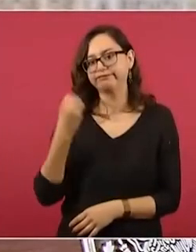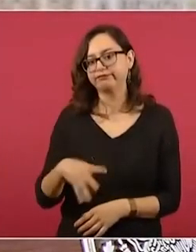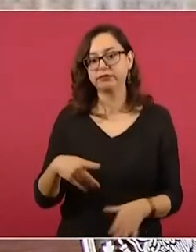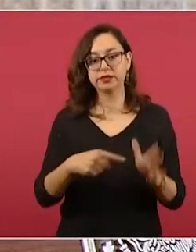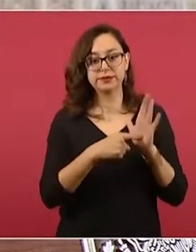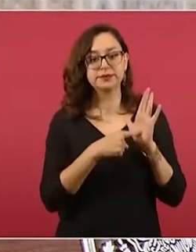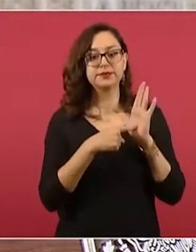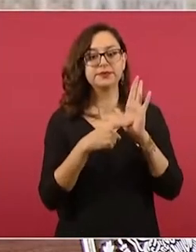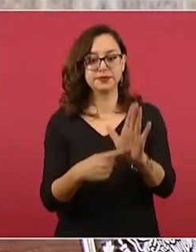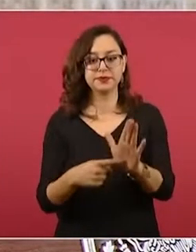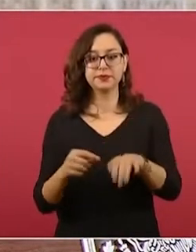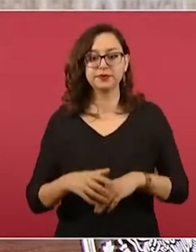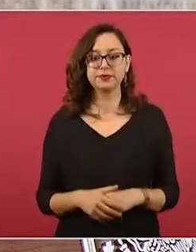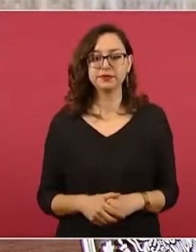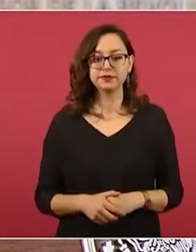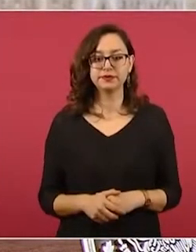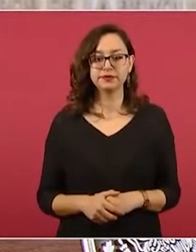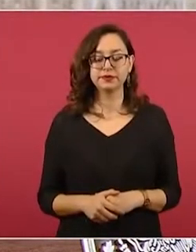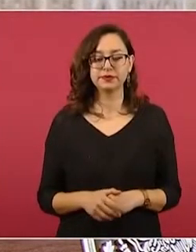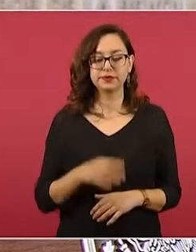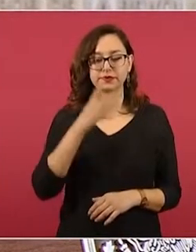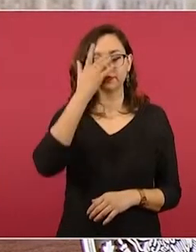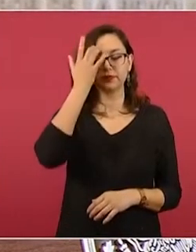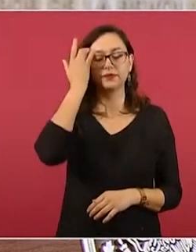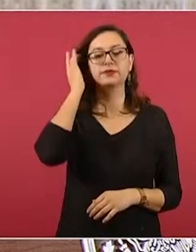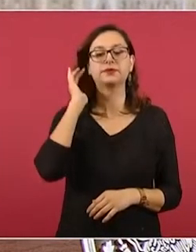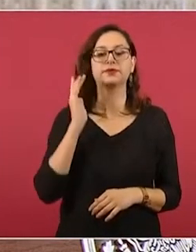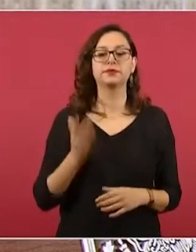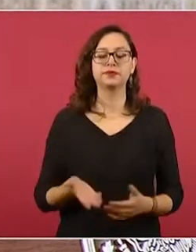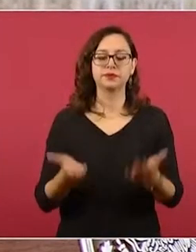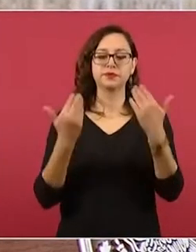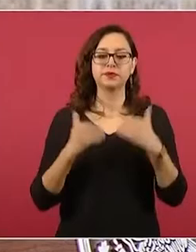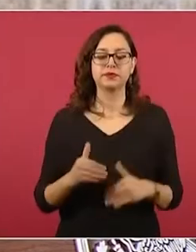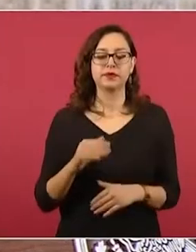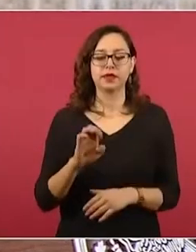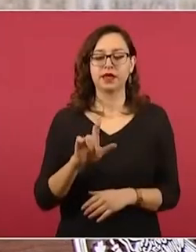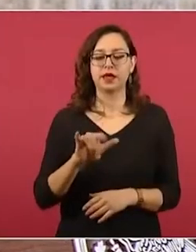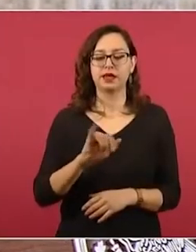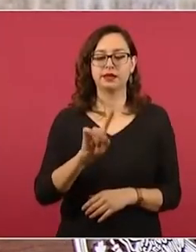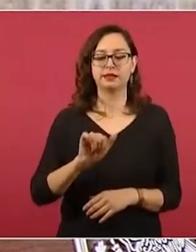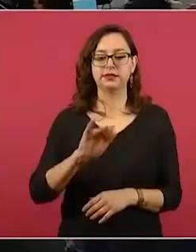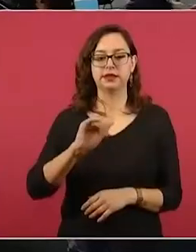Entonces vamos a empezar con Elizabeth.